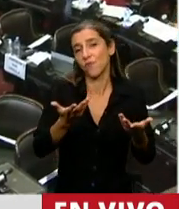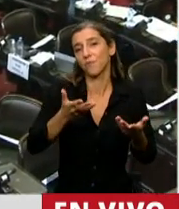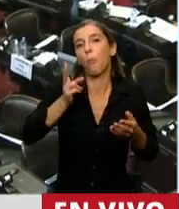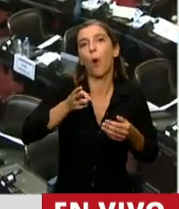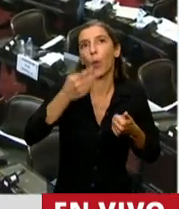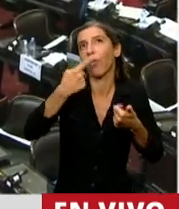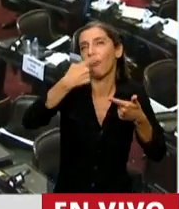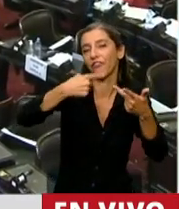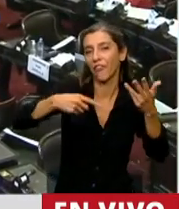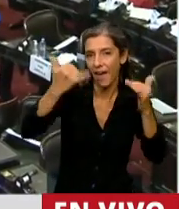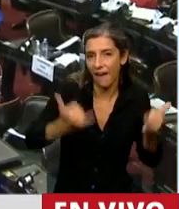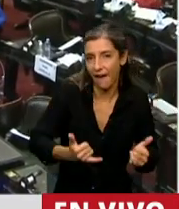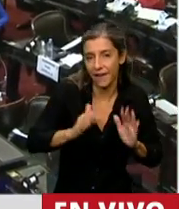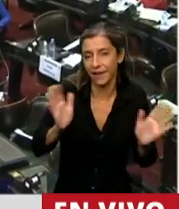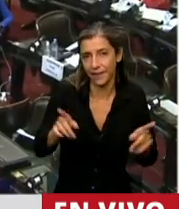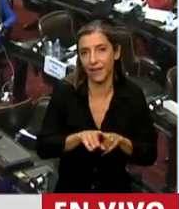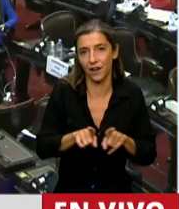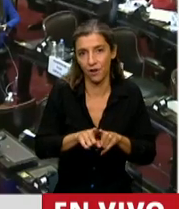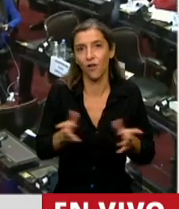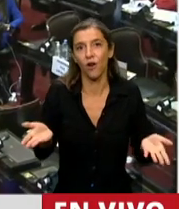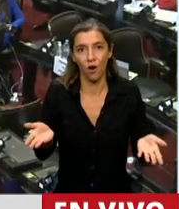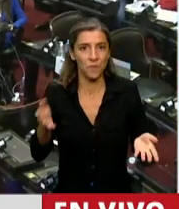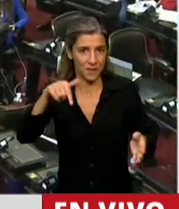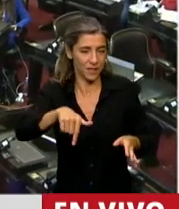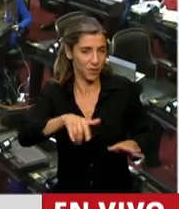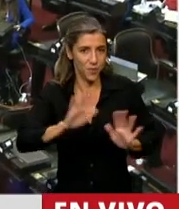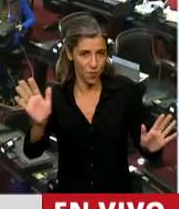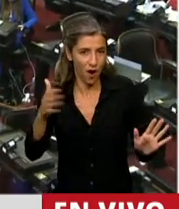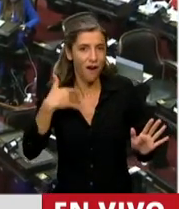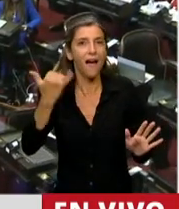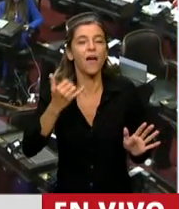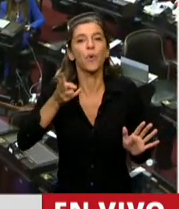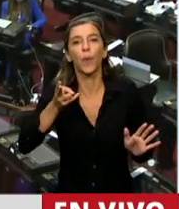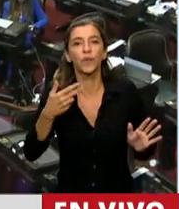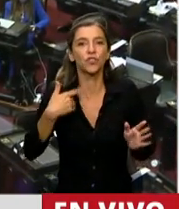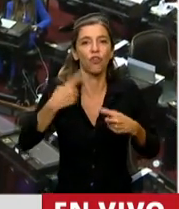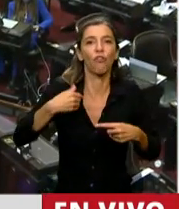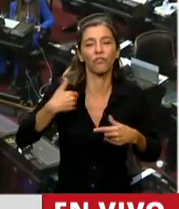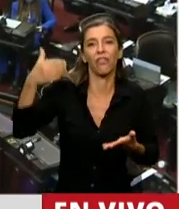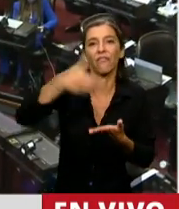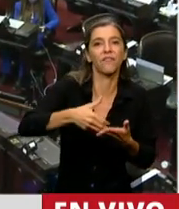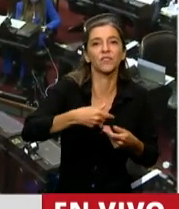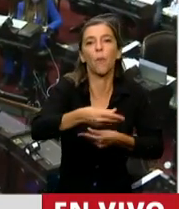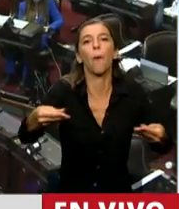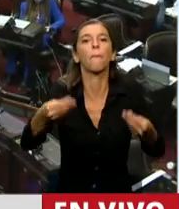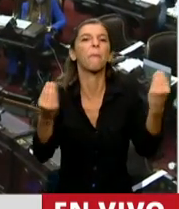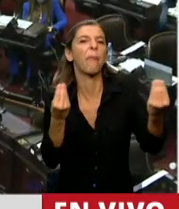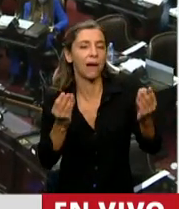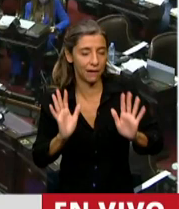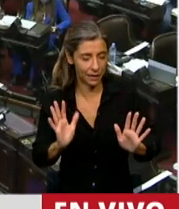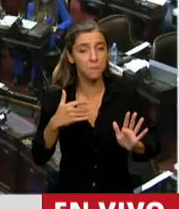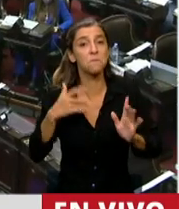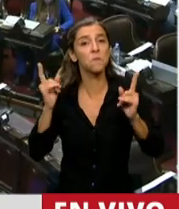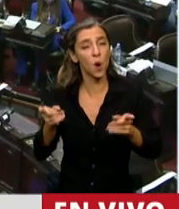estaba ocurriendo en la Argentina durante el periodo de vigencia del stand-by, ciertas decisiones políticas, como las que asumió